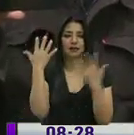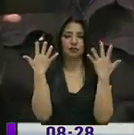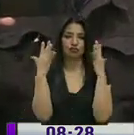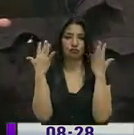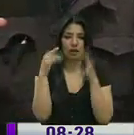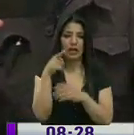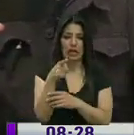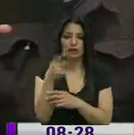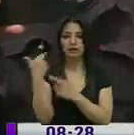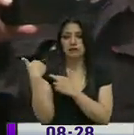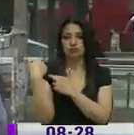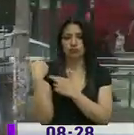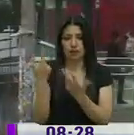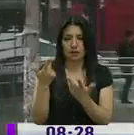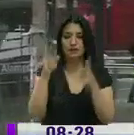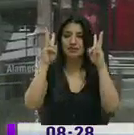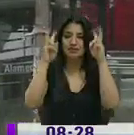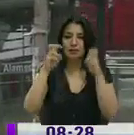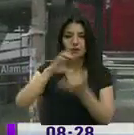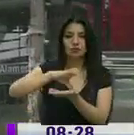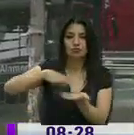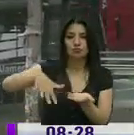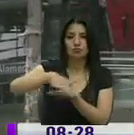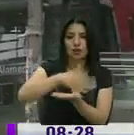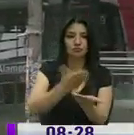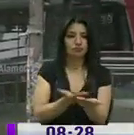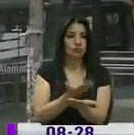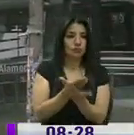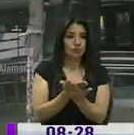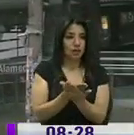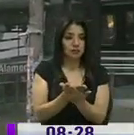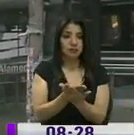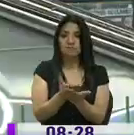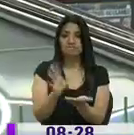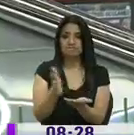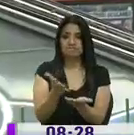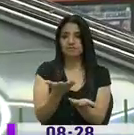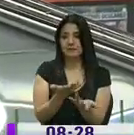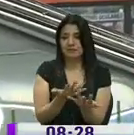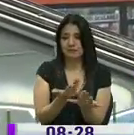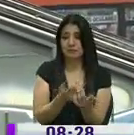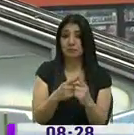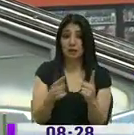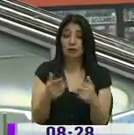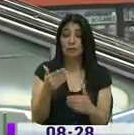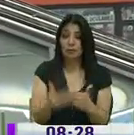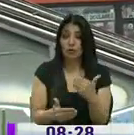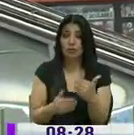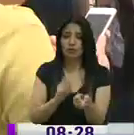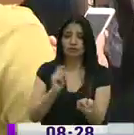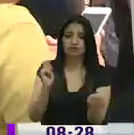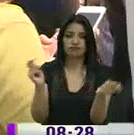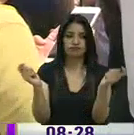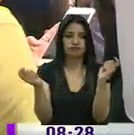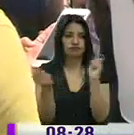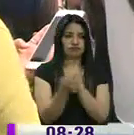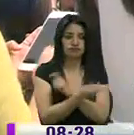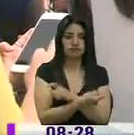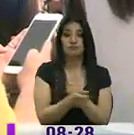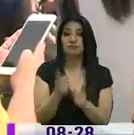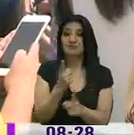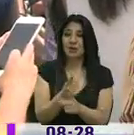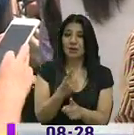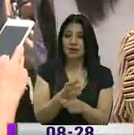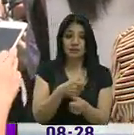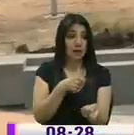de dirigir la iniciativa aún no se ha recibido las propuestas de los participantes pero espera que vayan tomando forma por esa razón y para colaborar